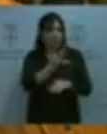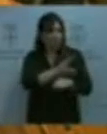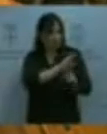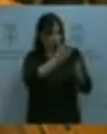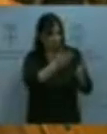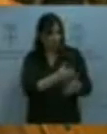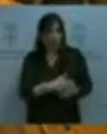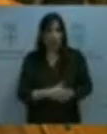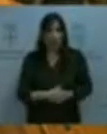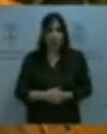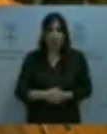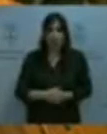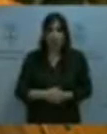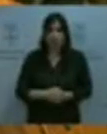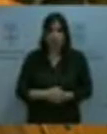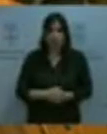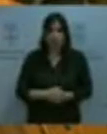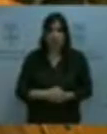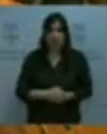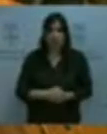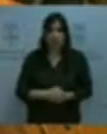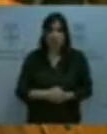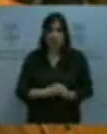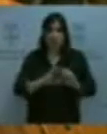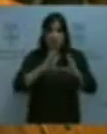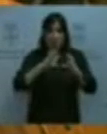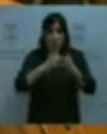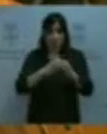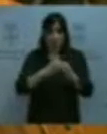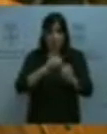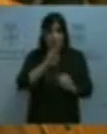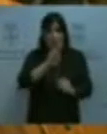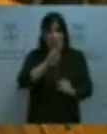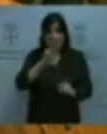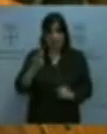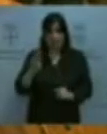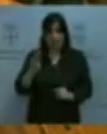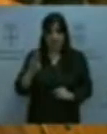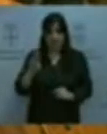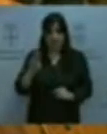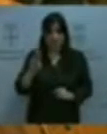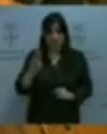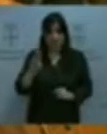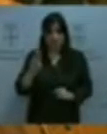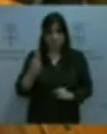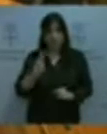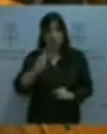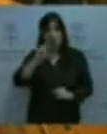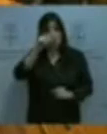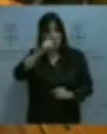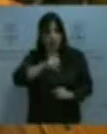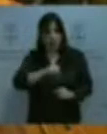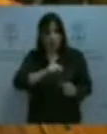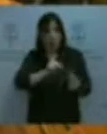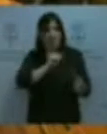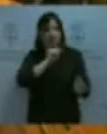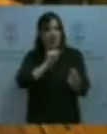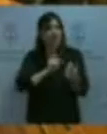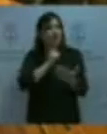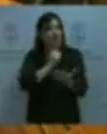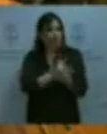El Grupo Parlamentario Popular trae a este debate de nuevo el problema del lobo en